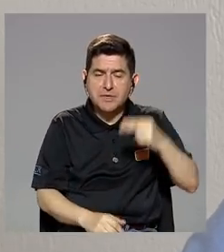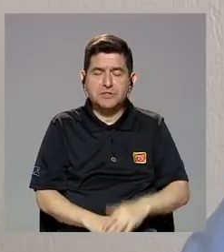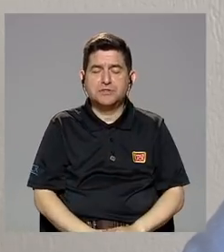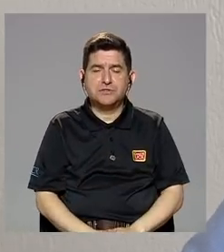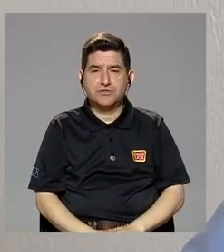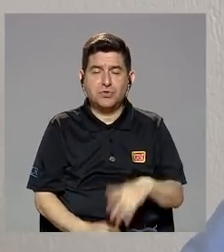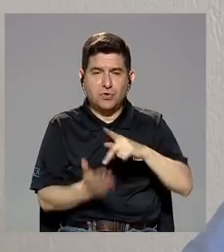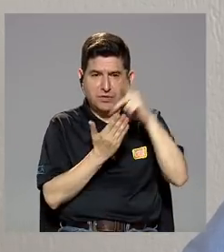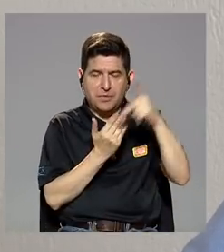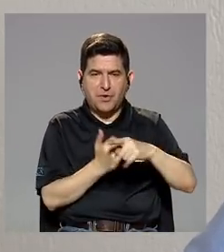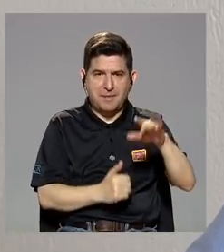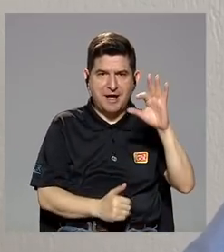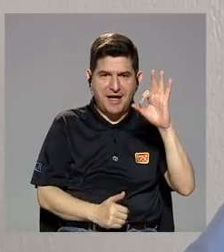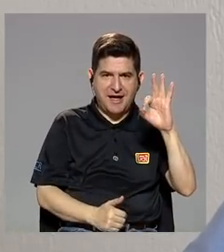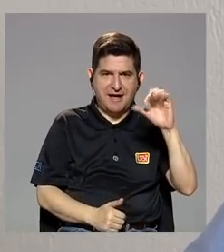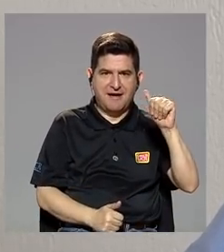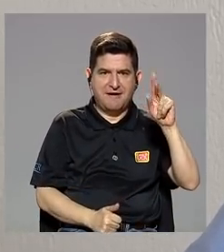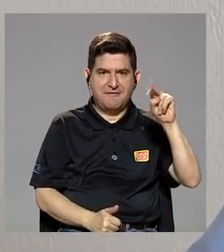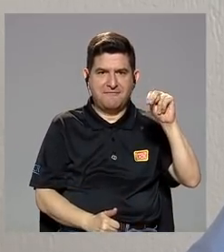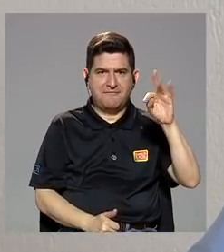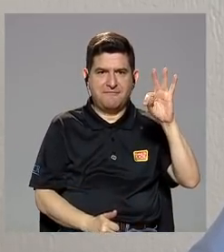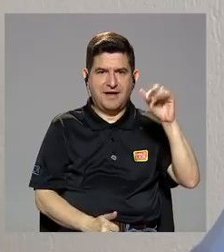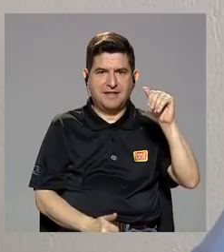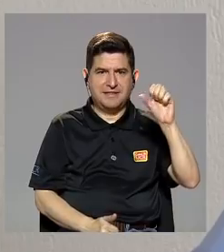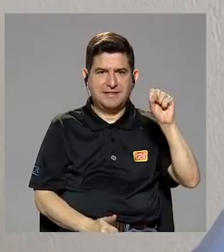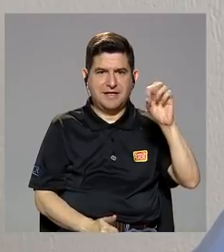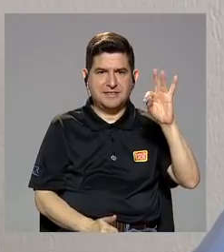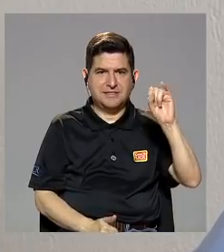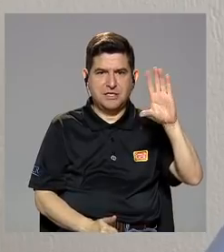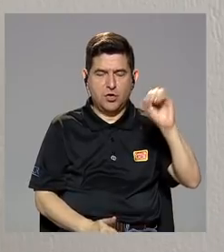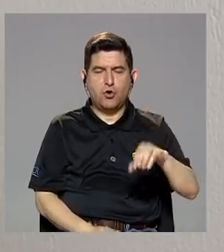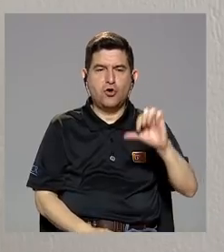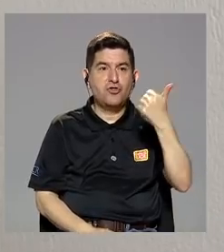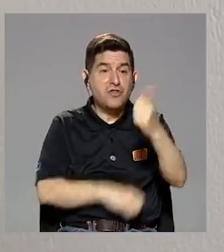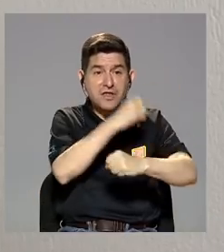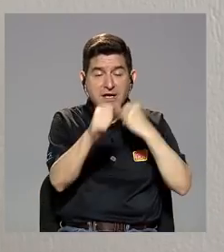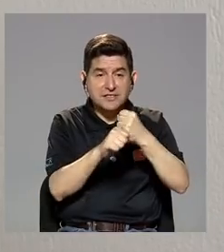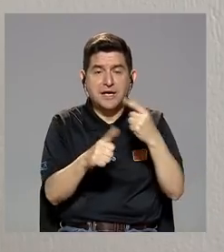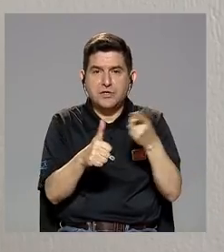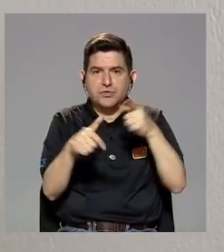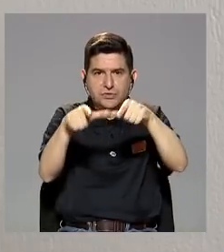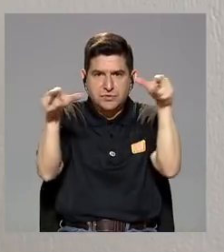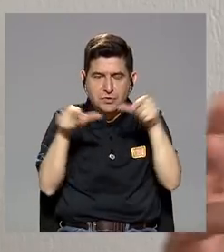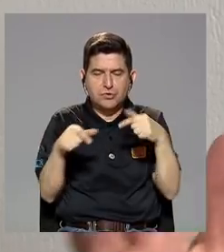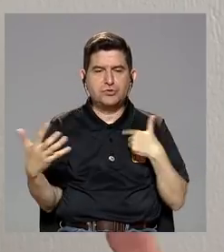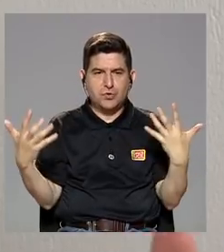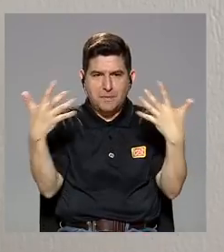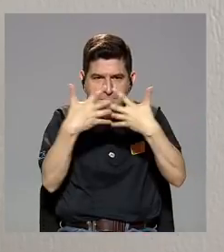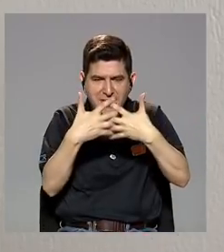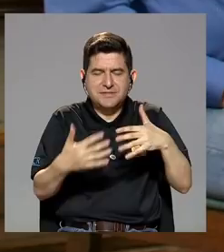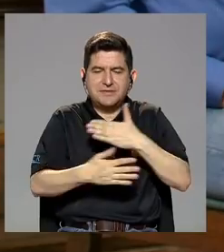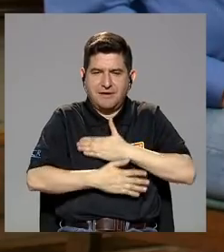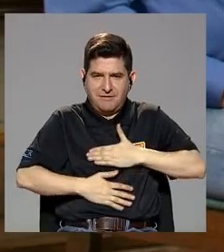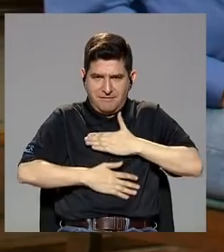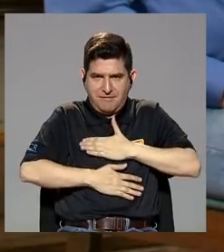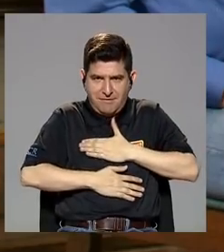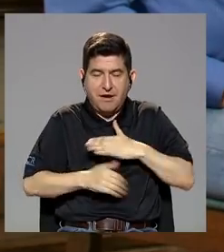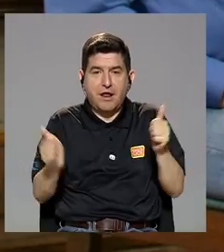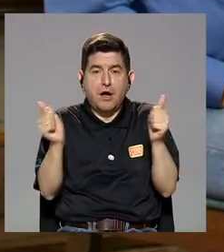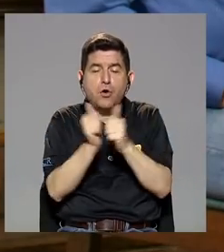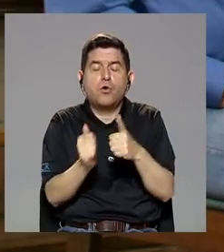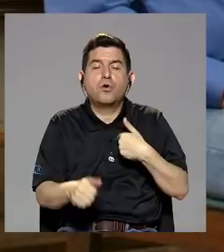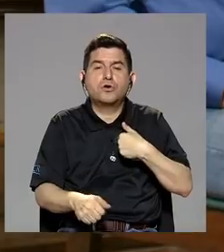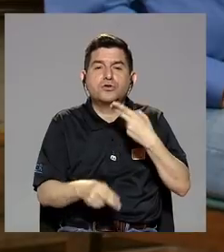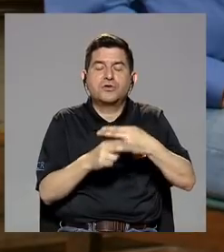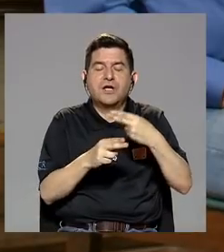fantástico que estuvo diez años en el primer lugar de la televisión aunque yo quise hacer una combinación de entretenimiento con